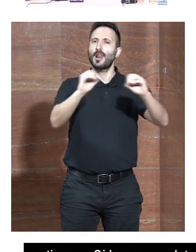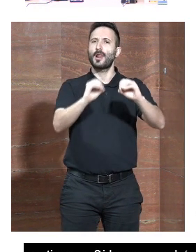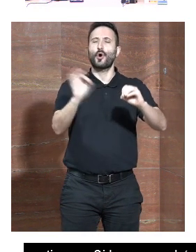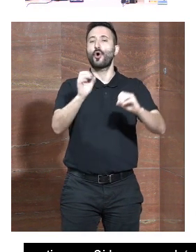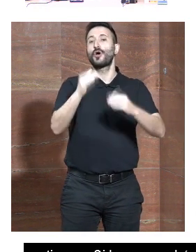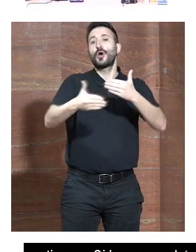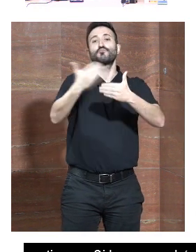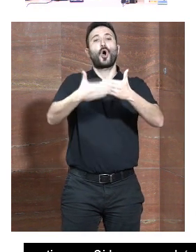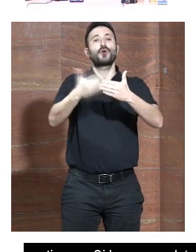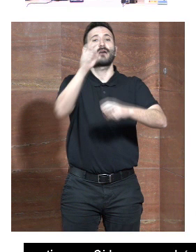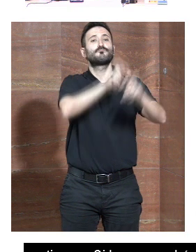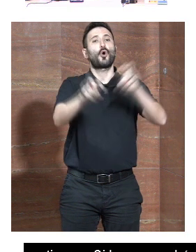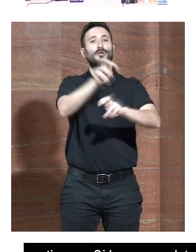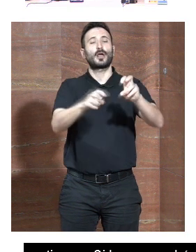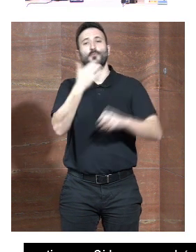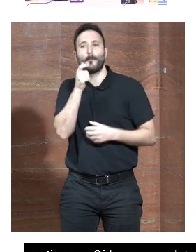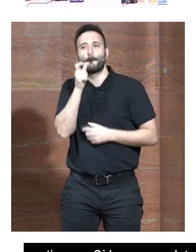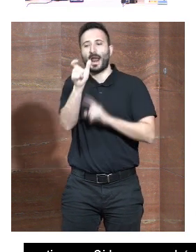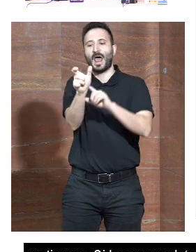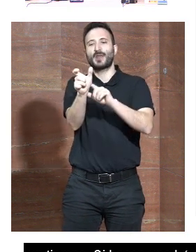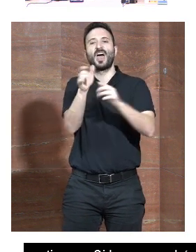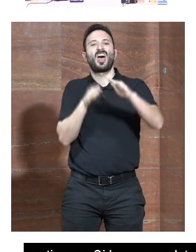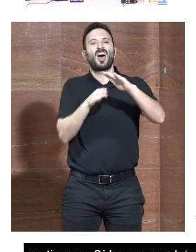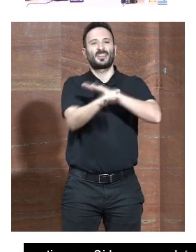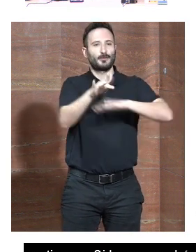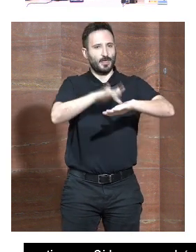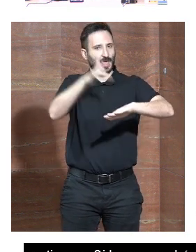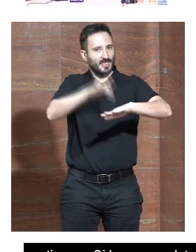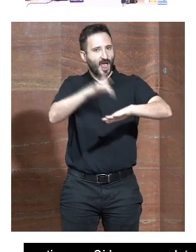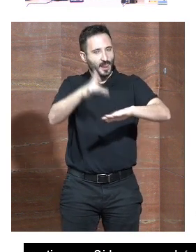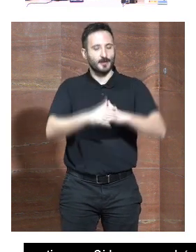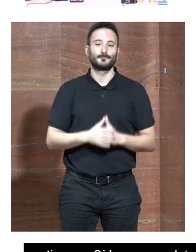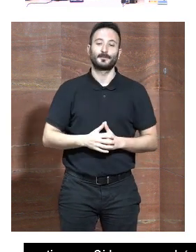tendencias de búsquedas de Google, con término como accesibilidad digital.